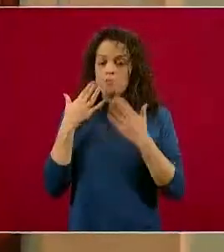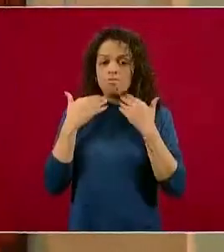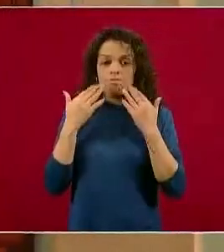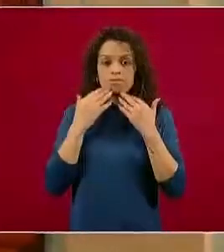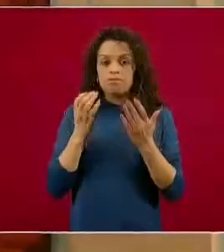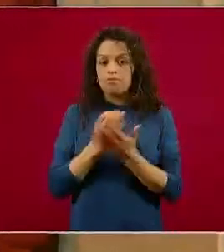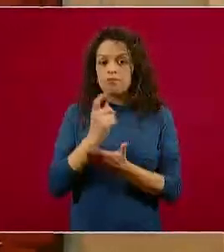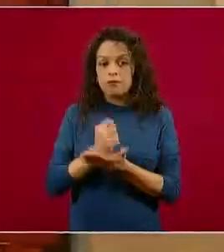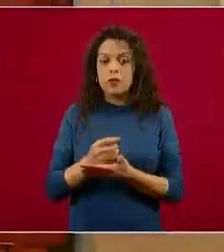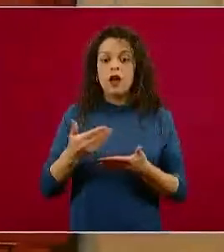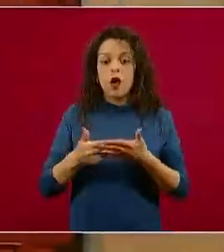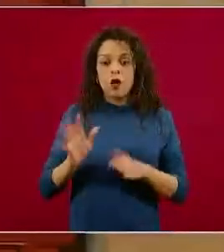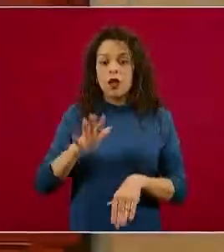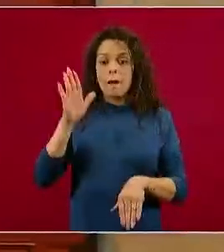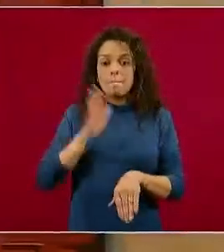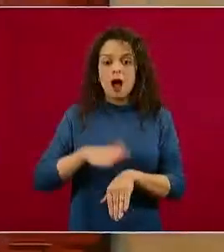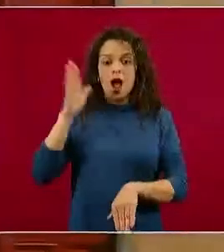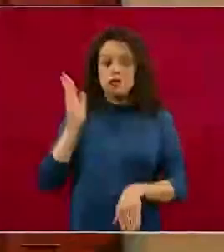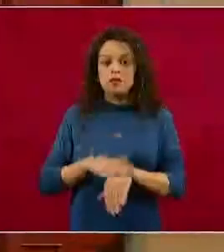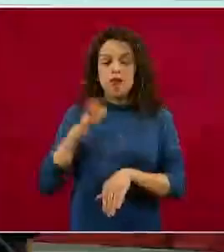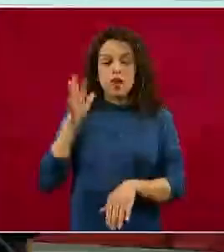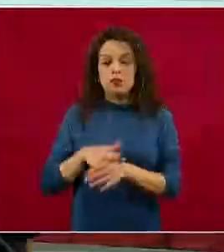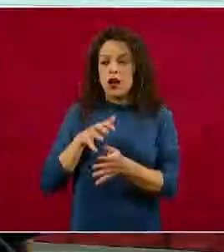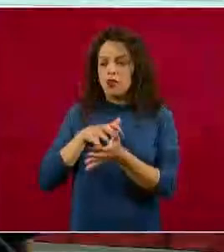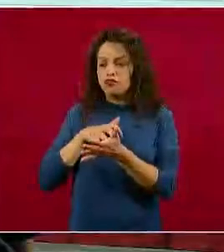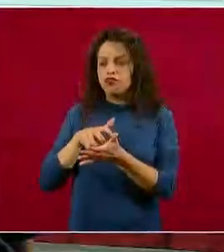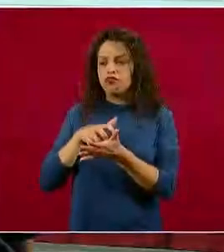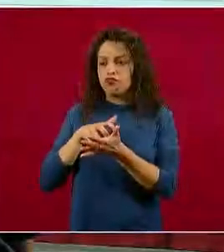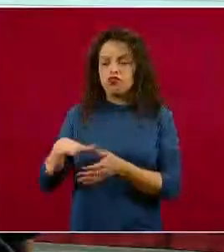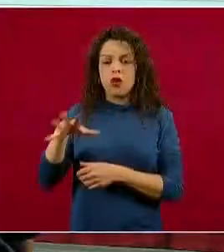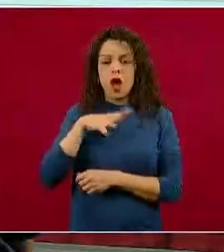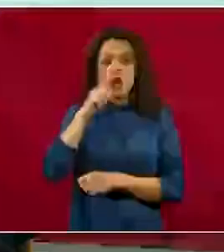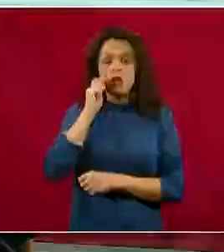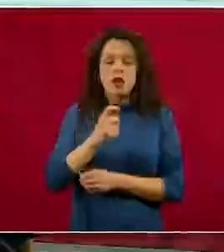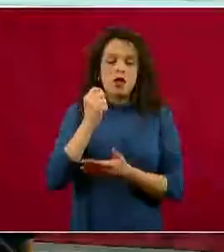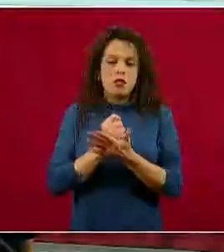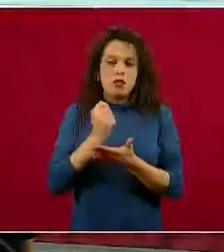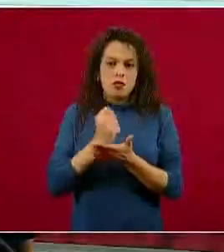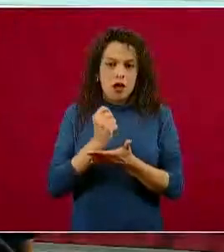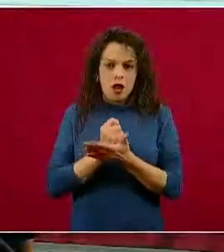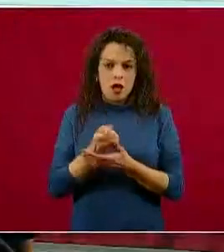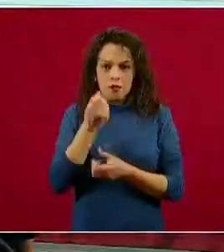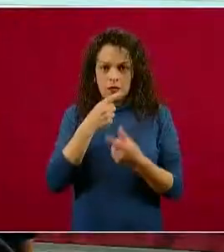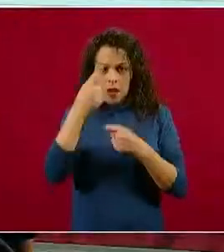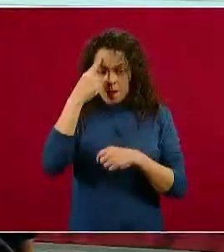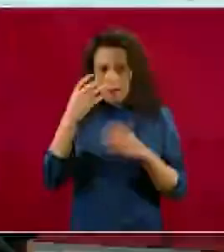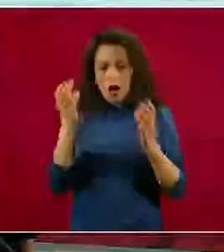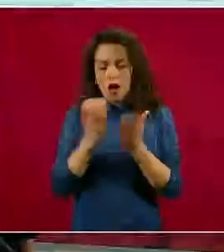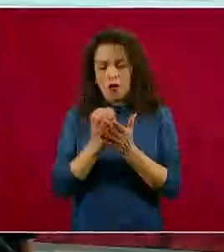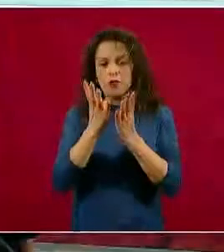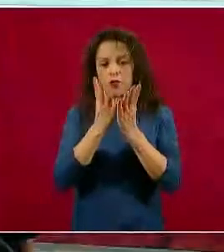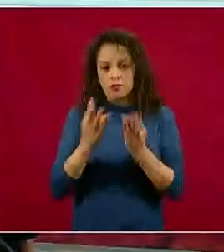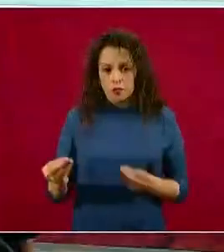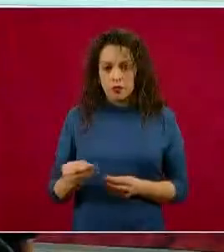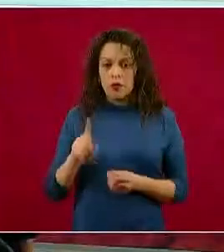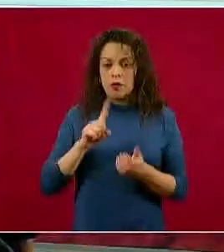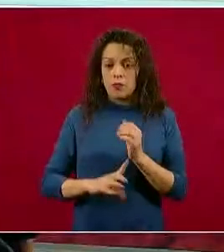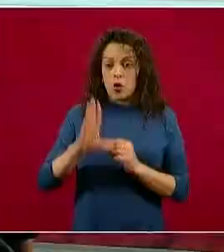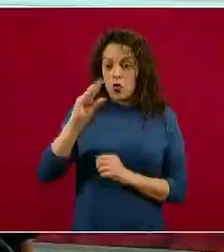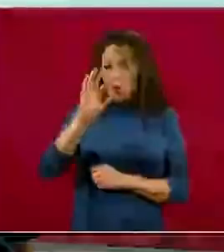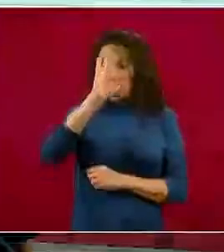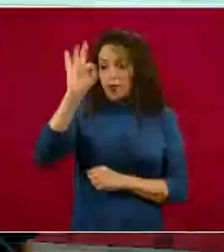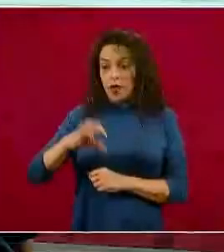Cada vez hay más, hay muchas opciones terapéuticas y se ha hablado de que prácticamente más del 90% de los cánceres